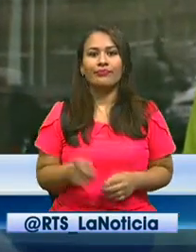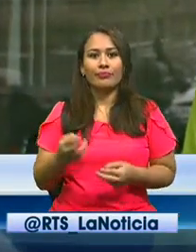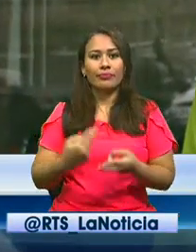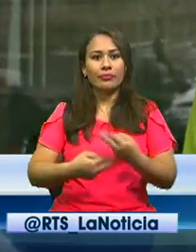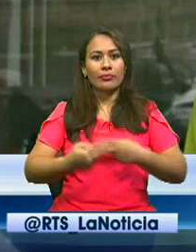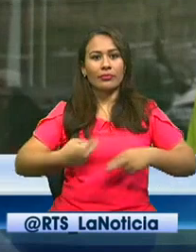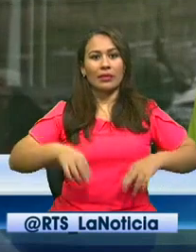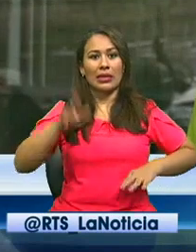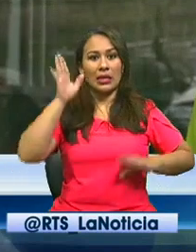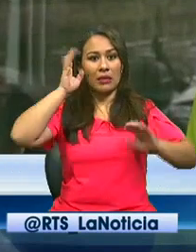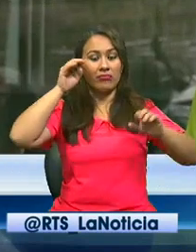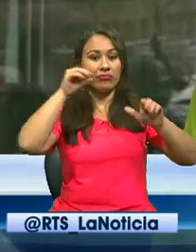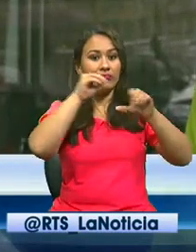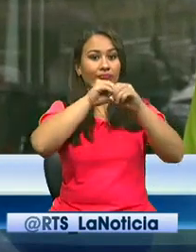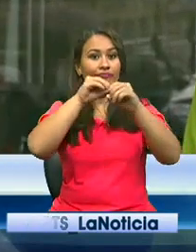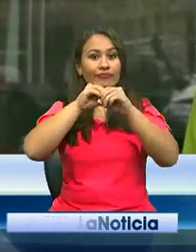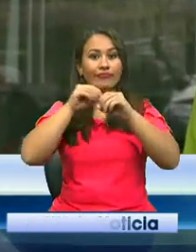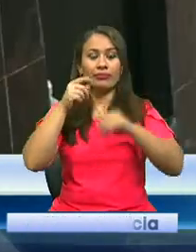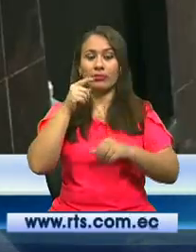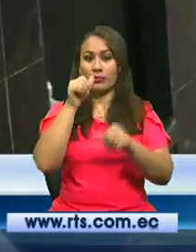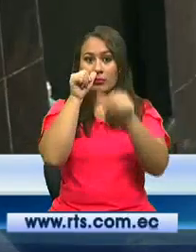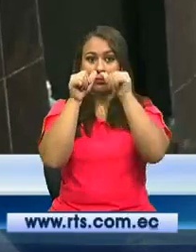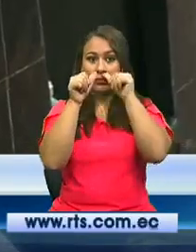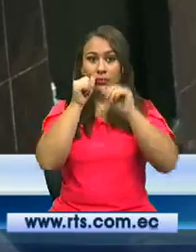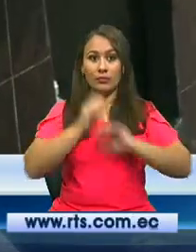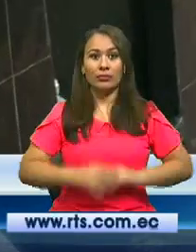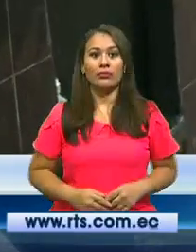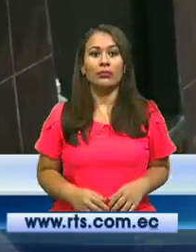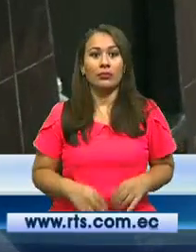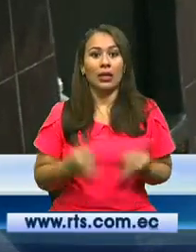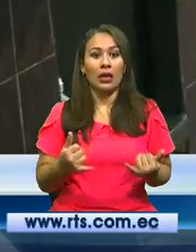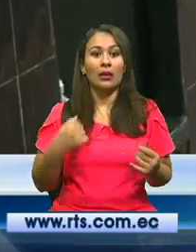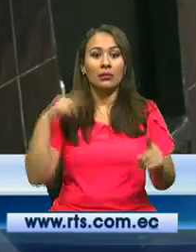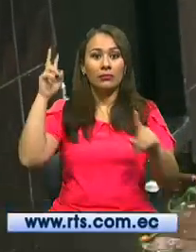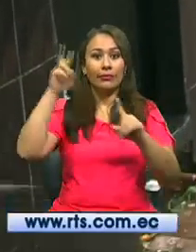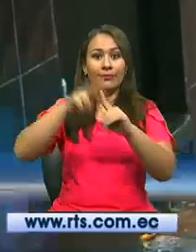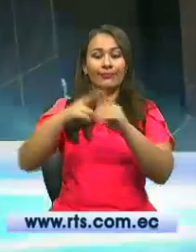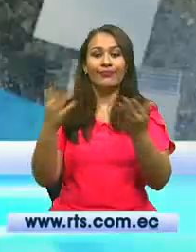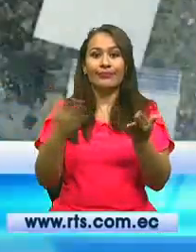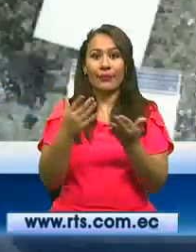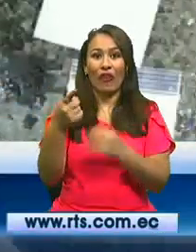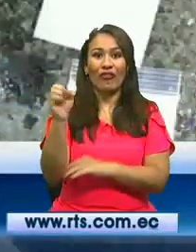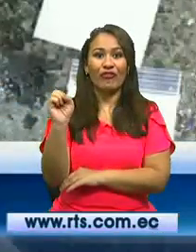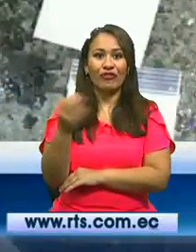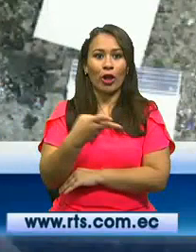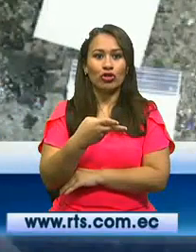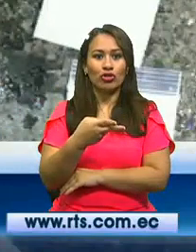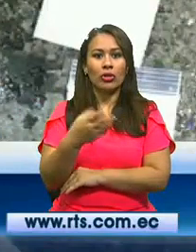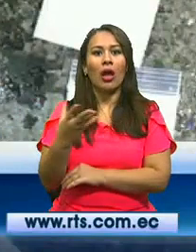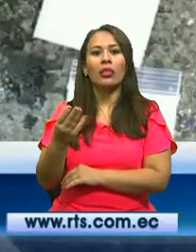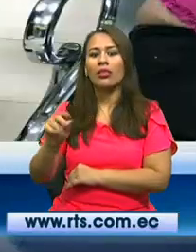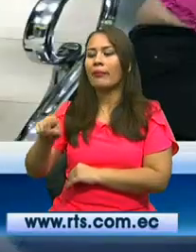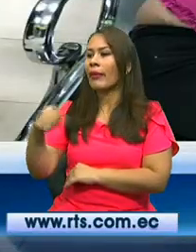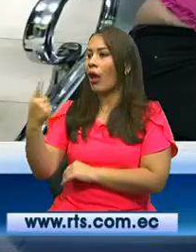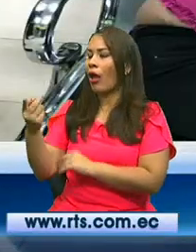comercializando dentro de los locales, dentro de las discotecas, estas sustancias. La operación Cielo también estuvo direccionada al control de microexpendio de drogas, tráfico de personas